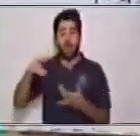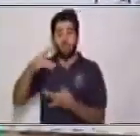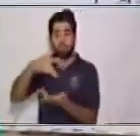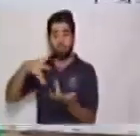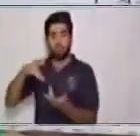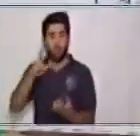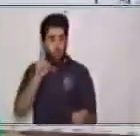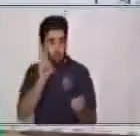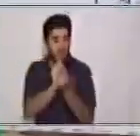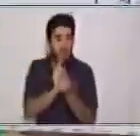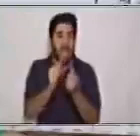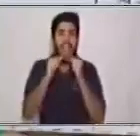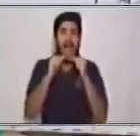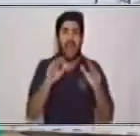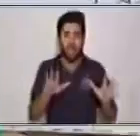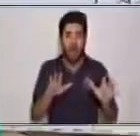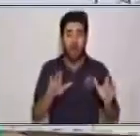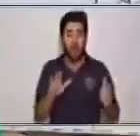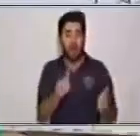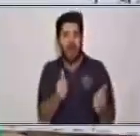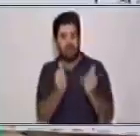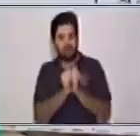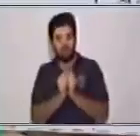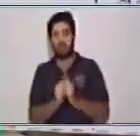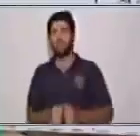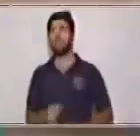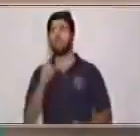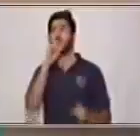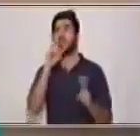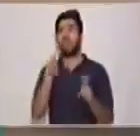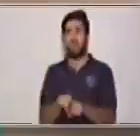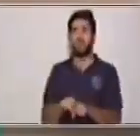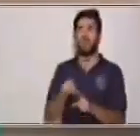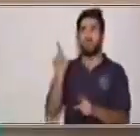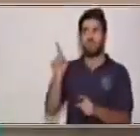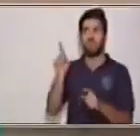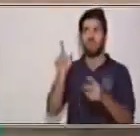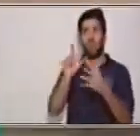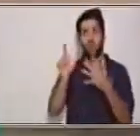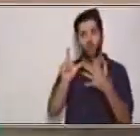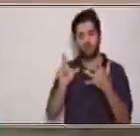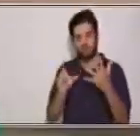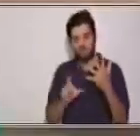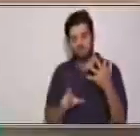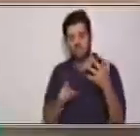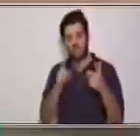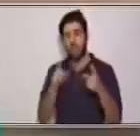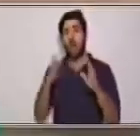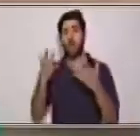animales, ¿verdad? Los elementos de adoración aparecen en la mitología japonesa.